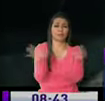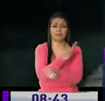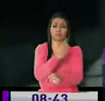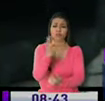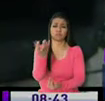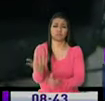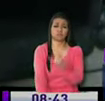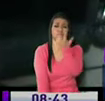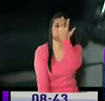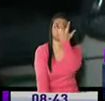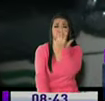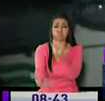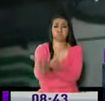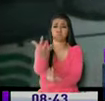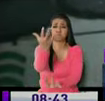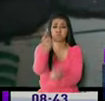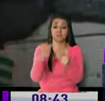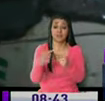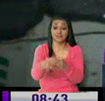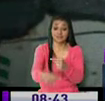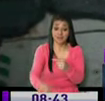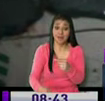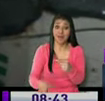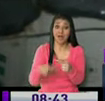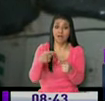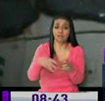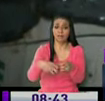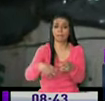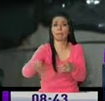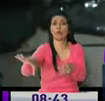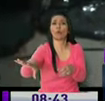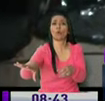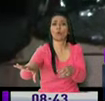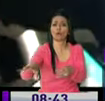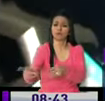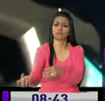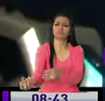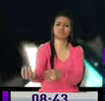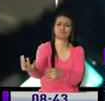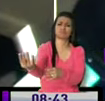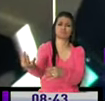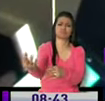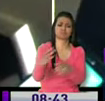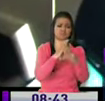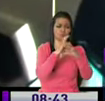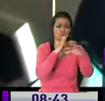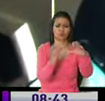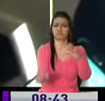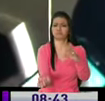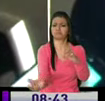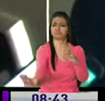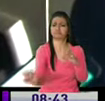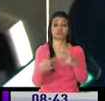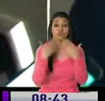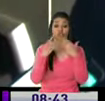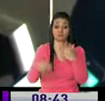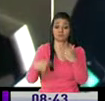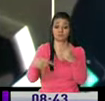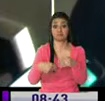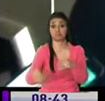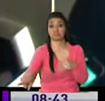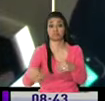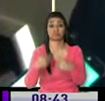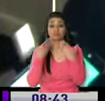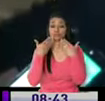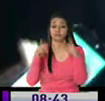Y una llanta, por decir, estaba ardiendo hacia los maíces. No sé si la llanta se le salió o